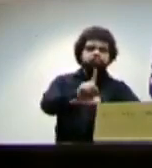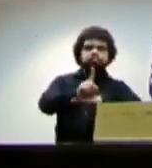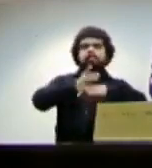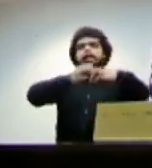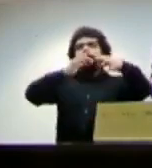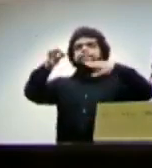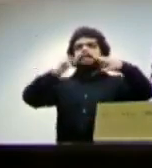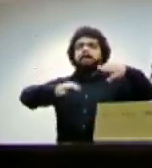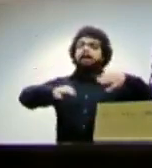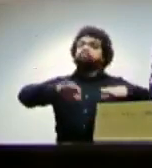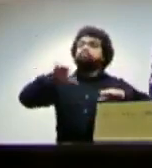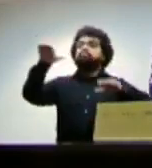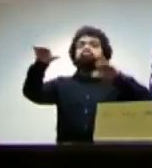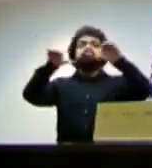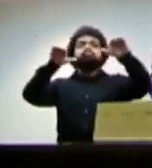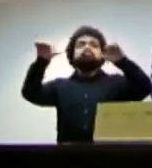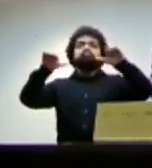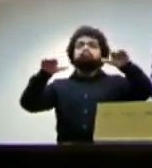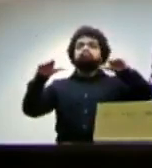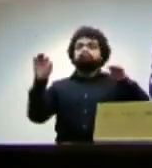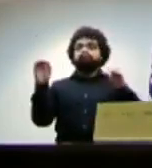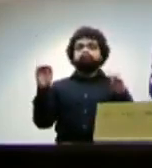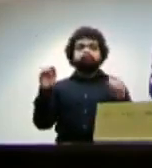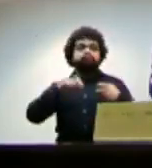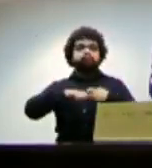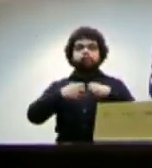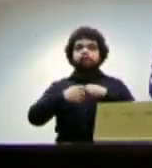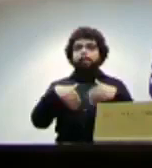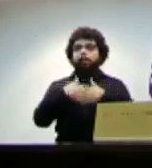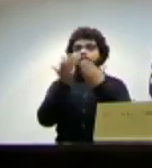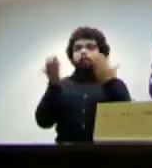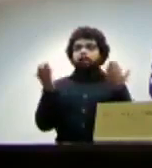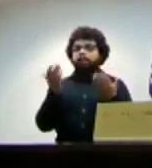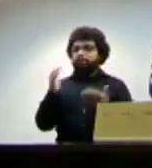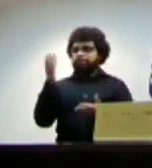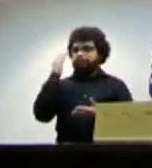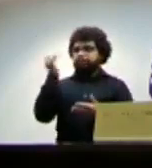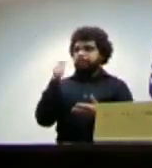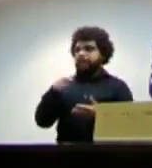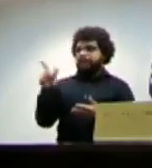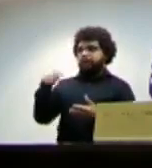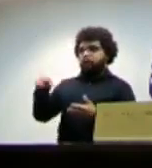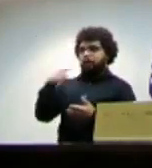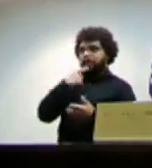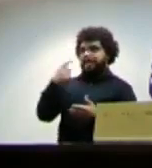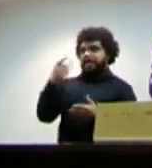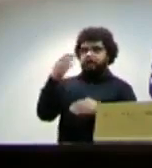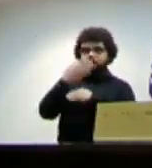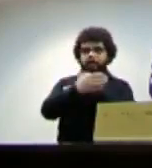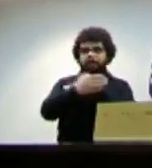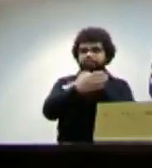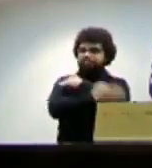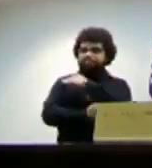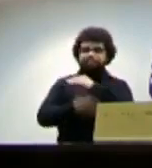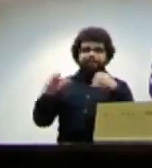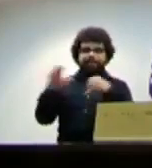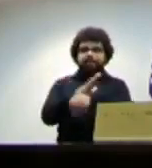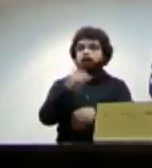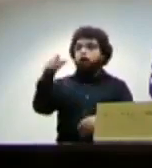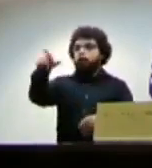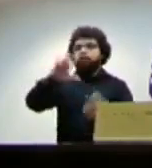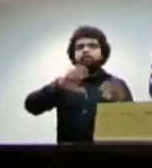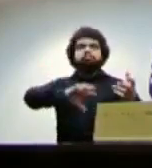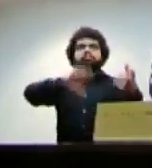problema con producir la energía, porque la impresión que se le dio al país entero es que ustedes tienen un desastre